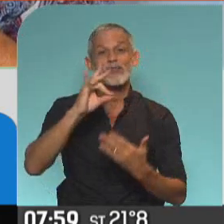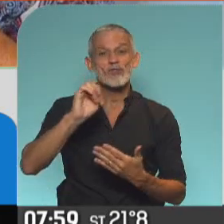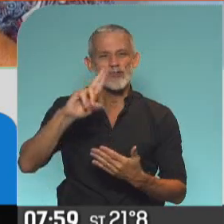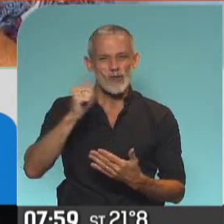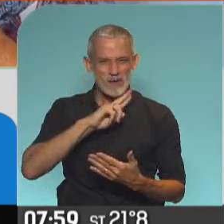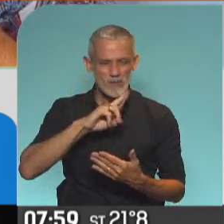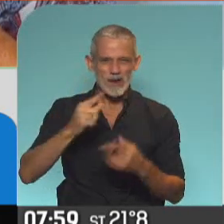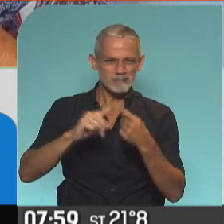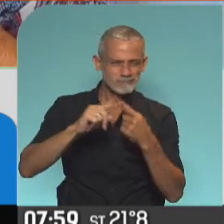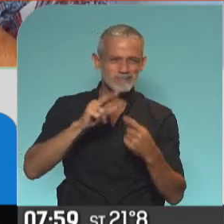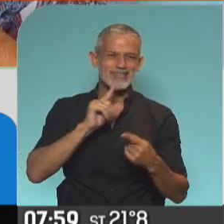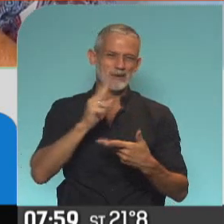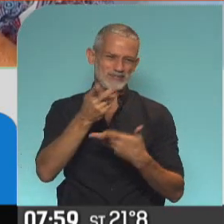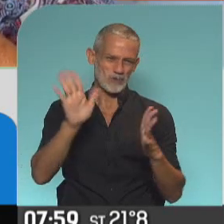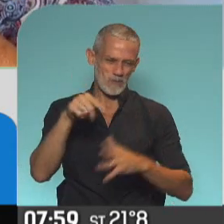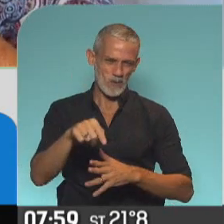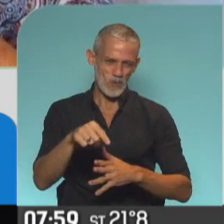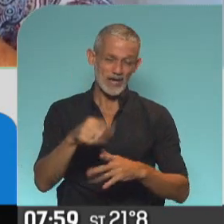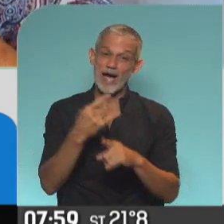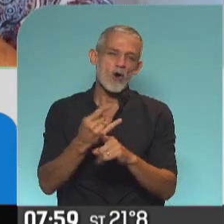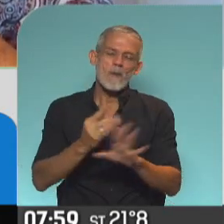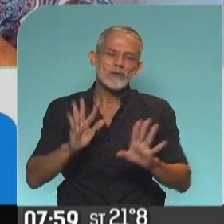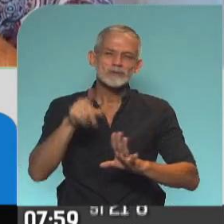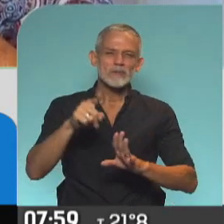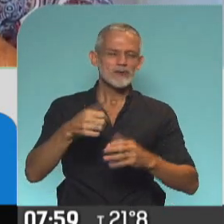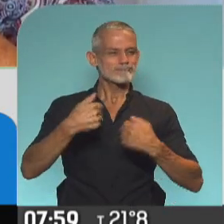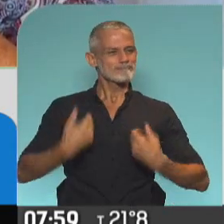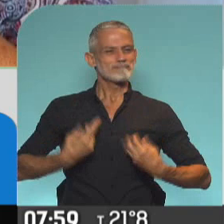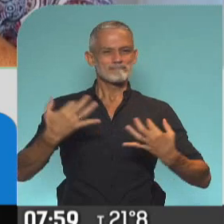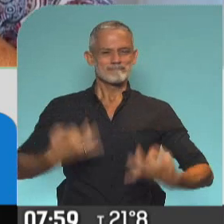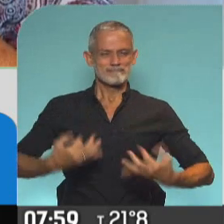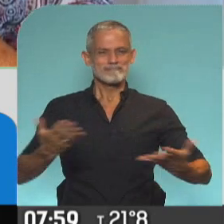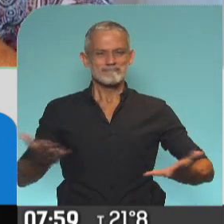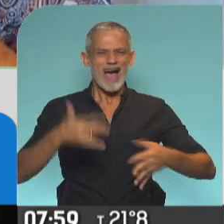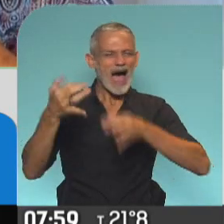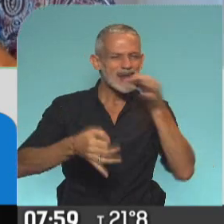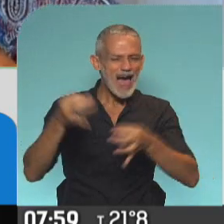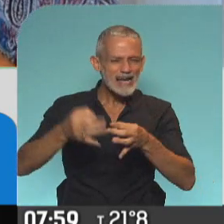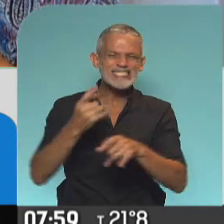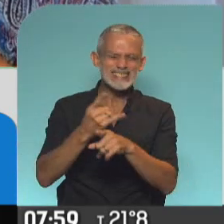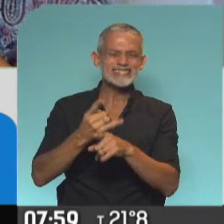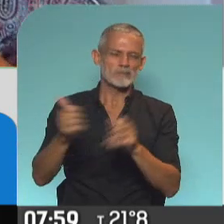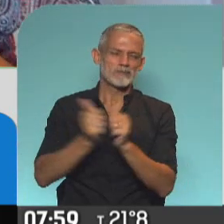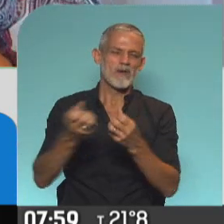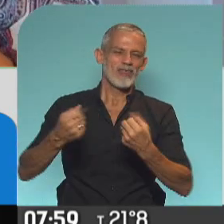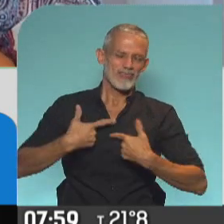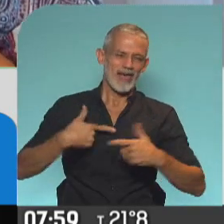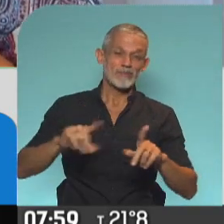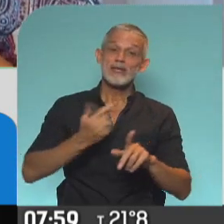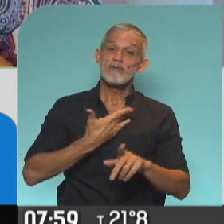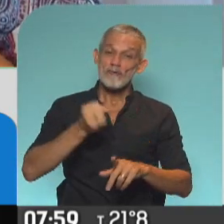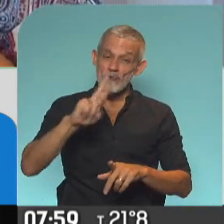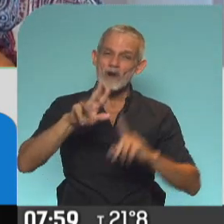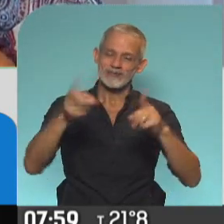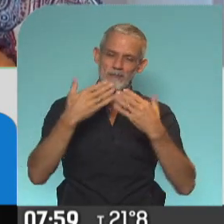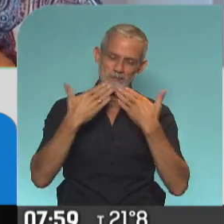este contacto con la televisión pública. Como siempre, su buena predisposición, su análisis, que nos acompaña y nos enriquece. Y también a Flor Rodríguez, que la ha estado